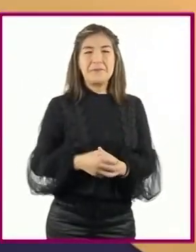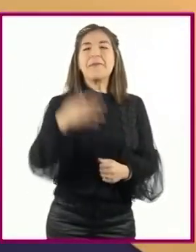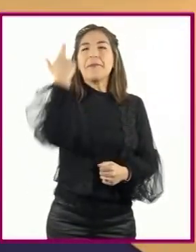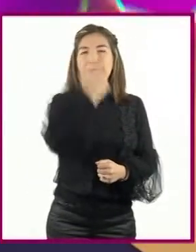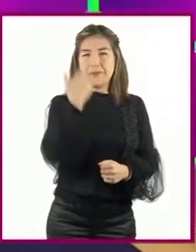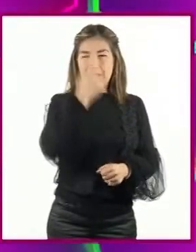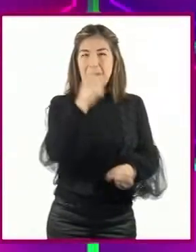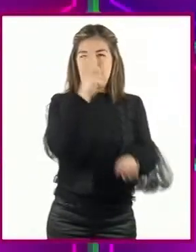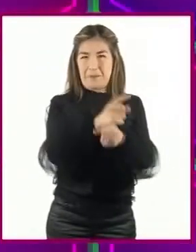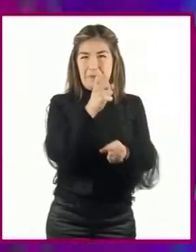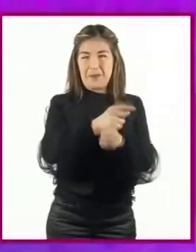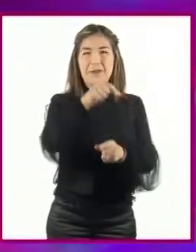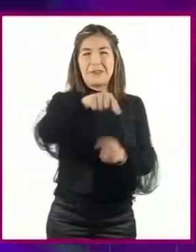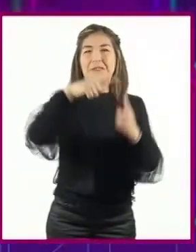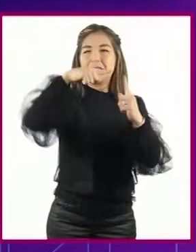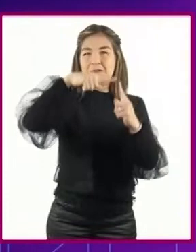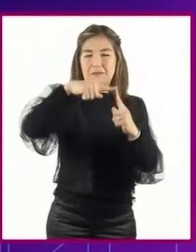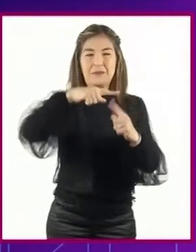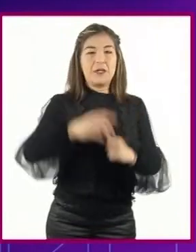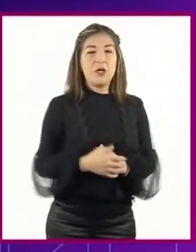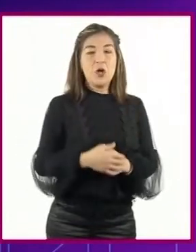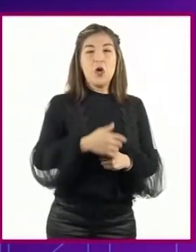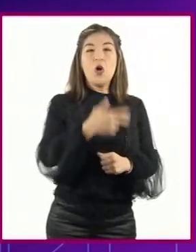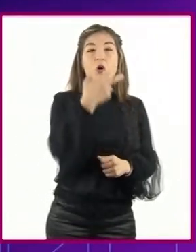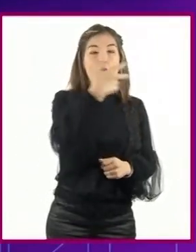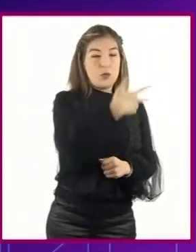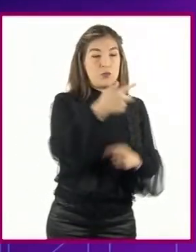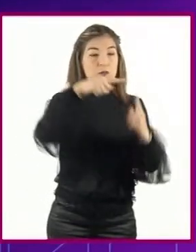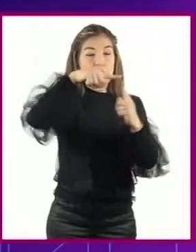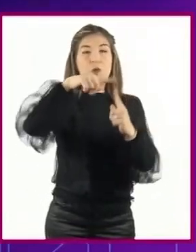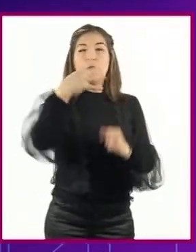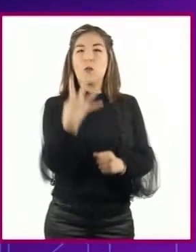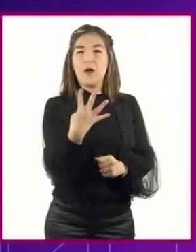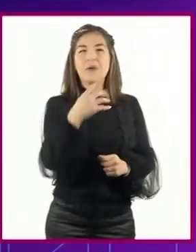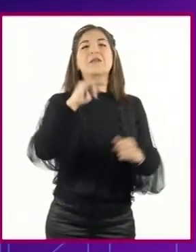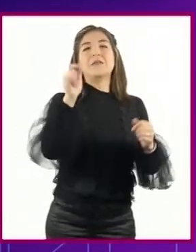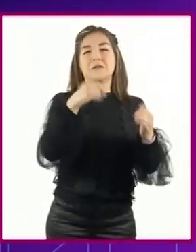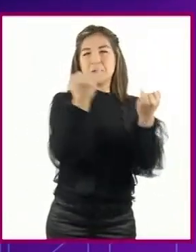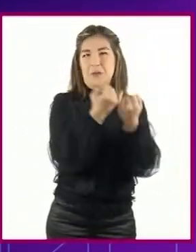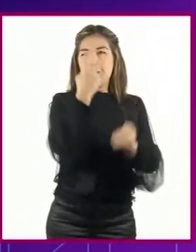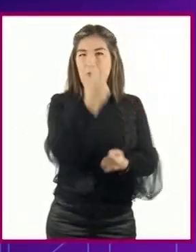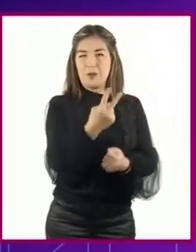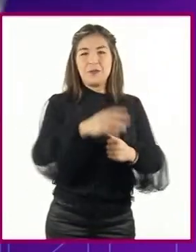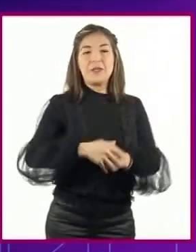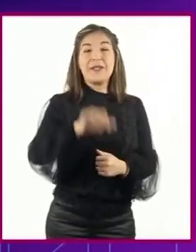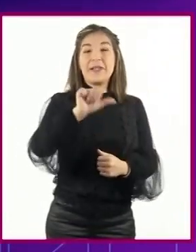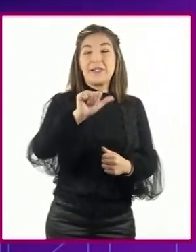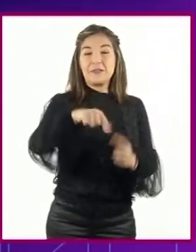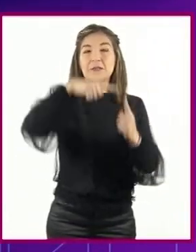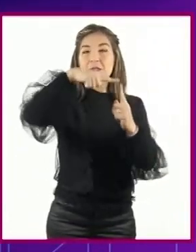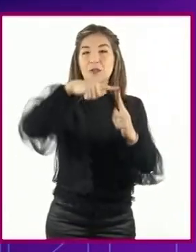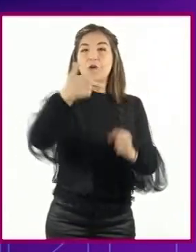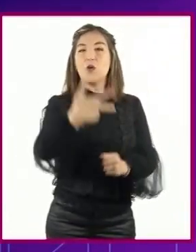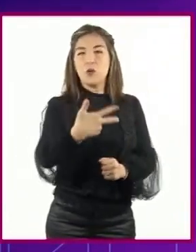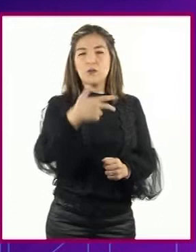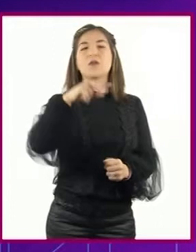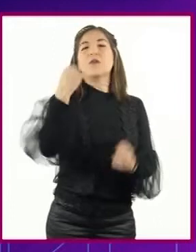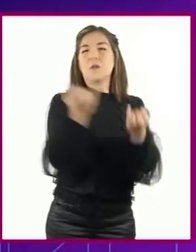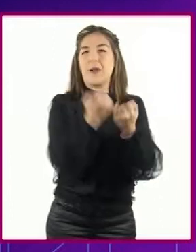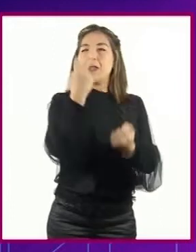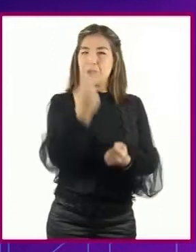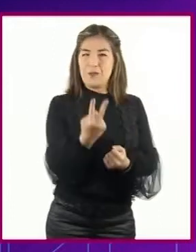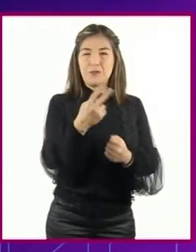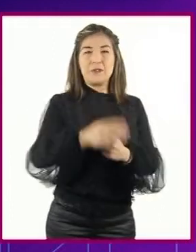Analicemos el primer par de divisiones. 8 entre 4 es igual a 2. 16 entre 8 es igual a 2. En la